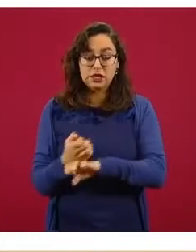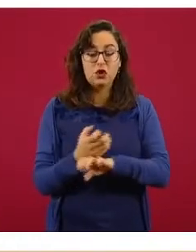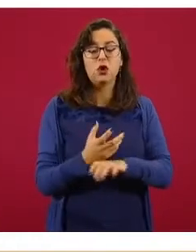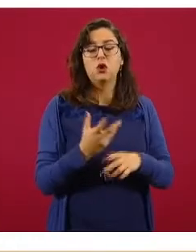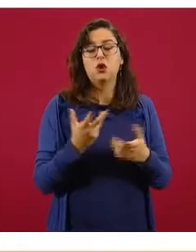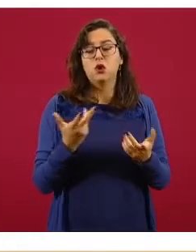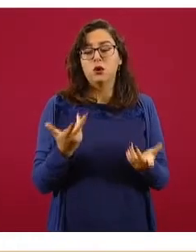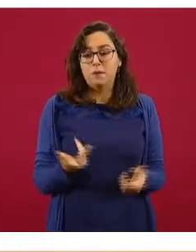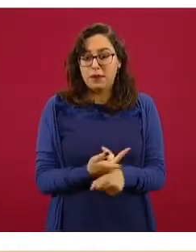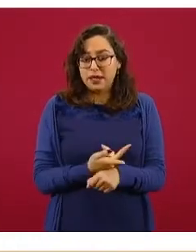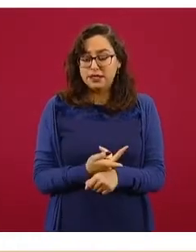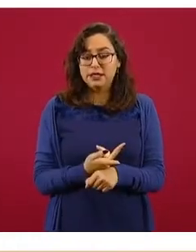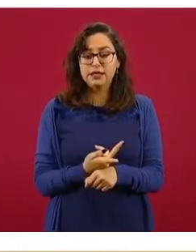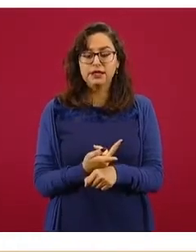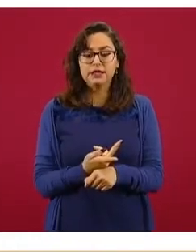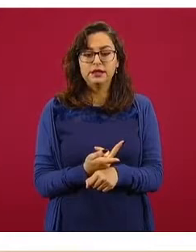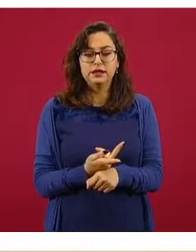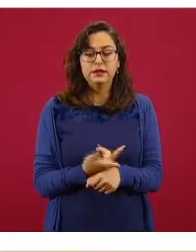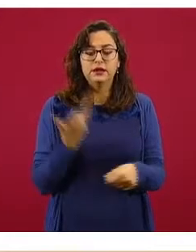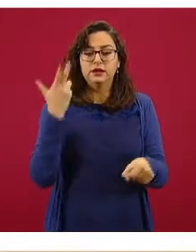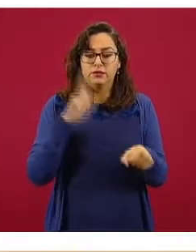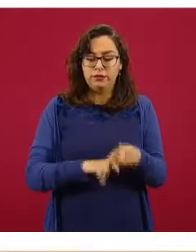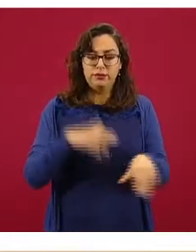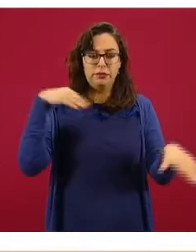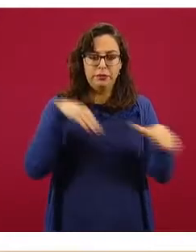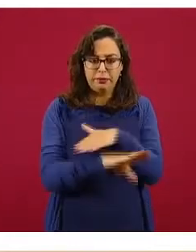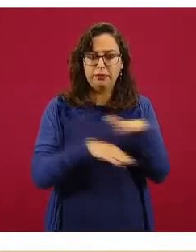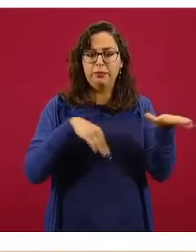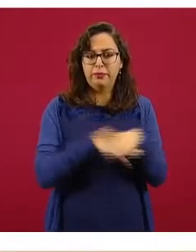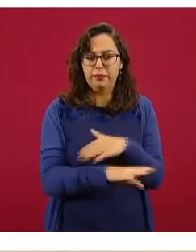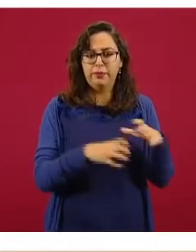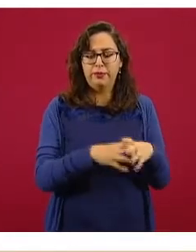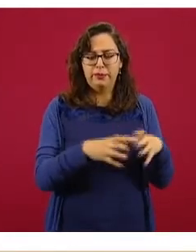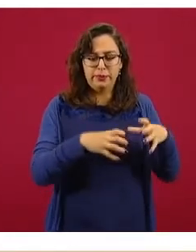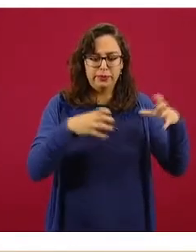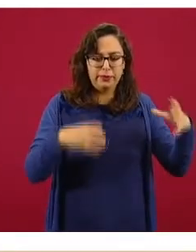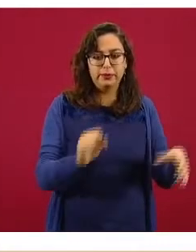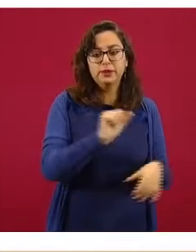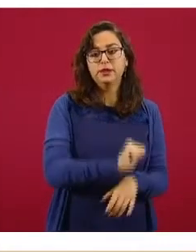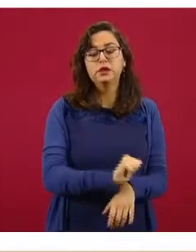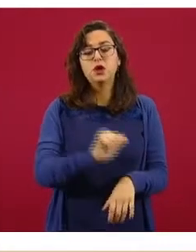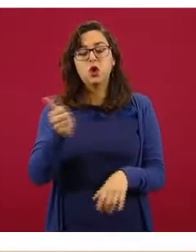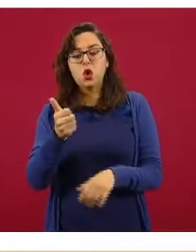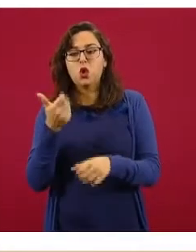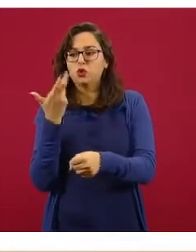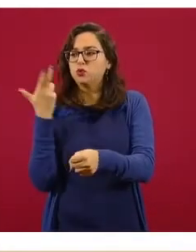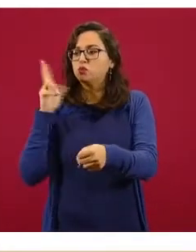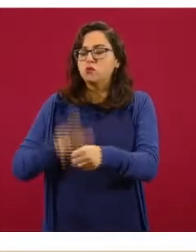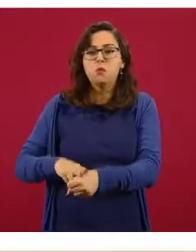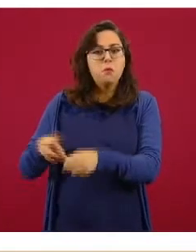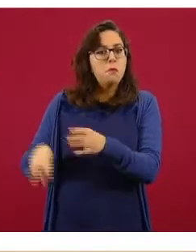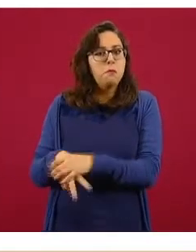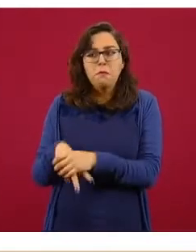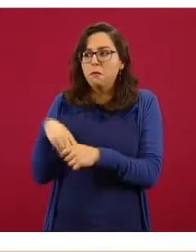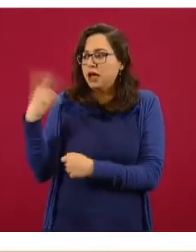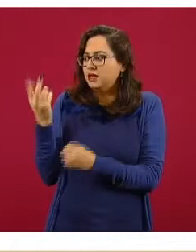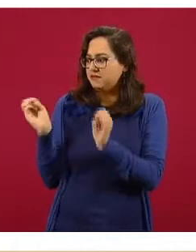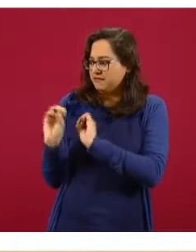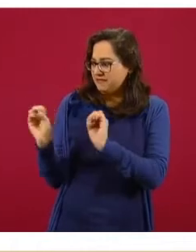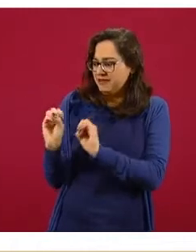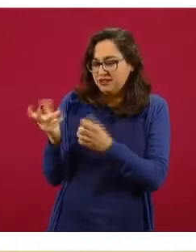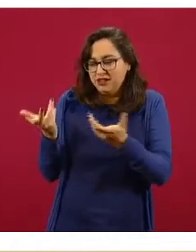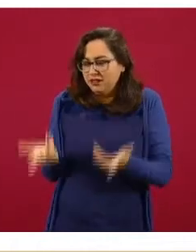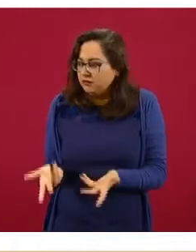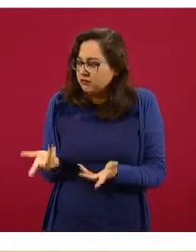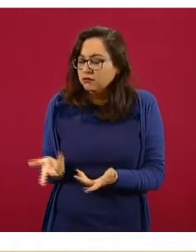incremento en el número de personas hospitalizadas, en otras tenemos hospitales que prácticamente ya no tienen